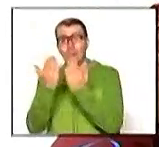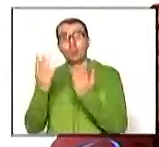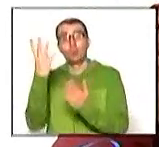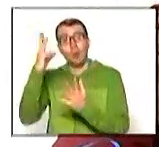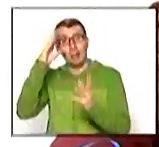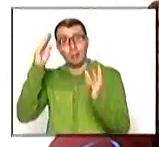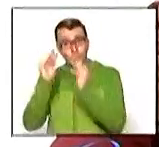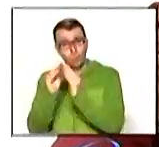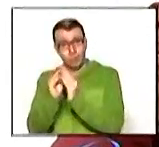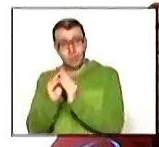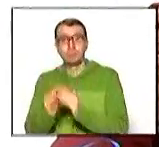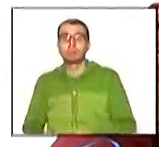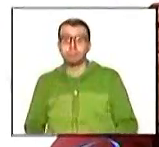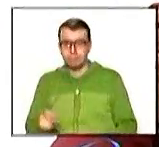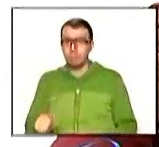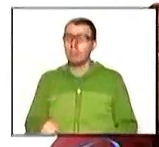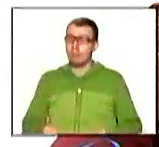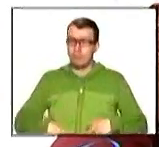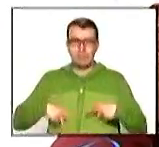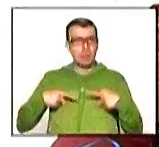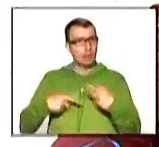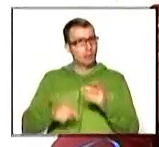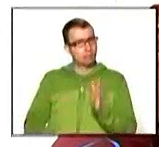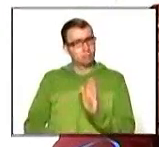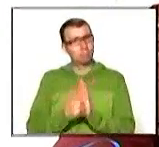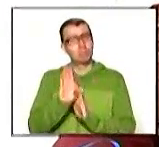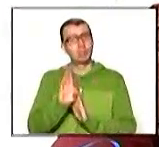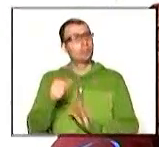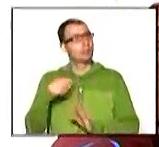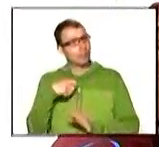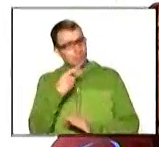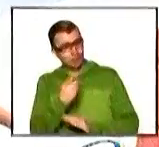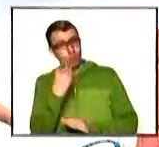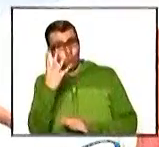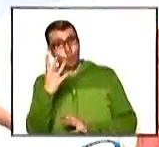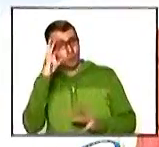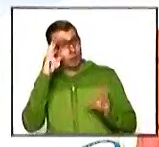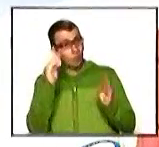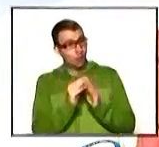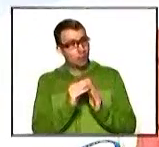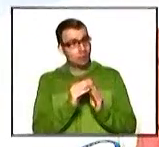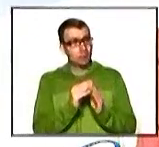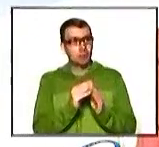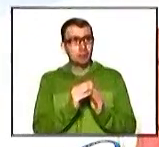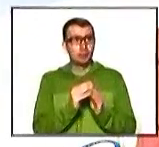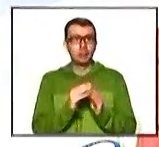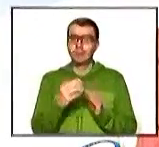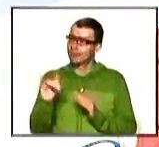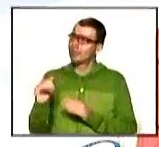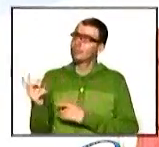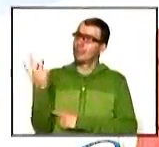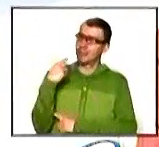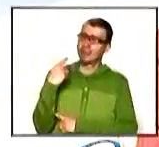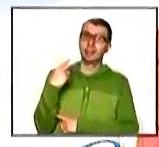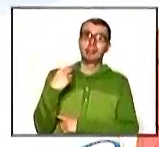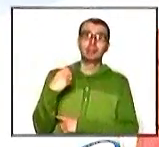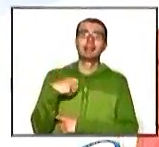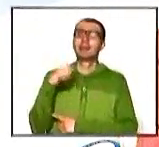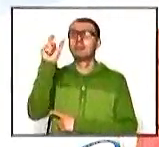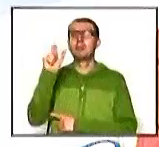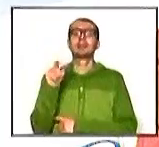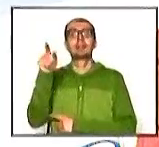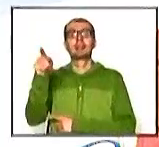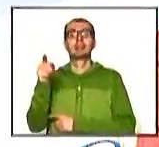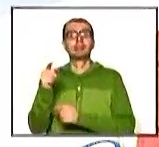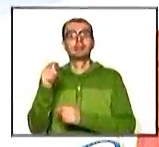autor mexicano, la vida fluye muy fácilmente. ¿Tiene usted los Cuatro Acuerdos ahí? Ya los van a mandar, ¿no? Ahí tenemos una fiel televidente,